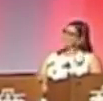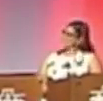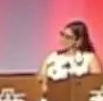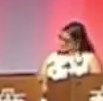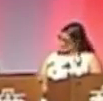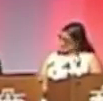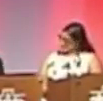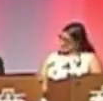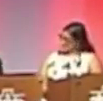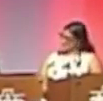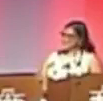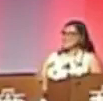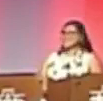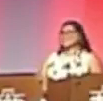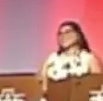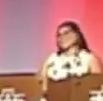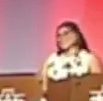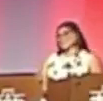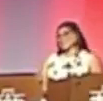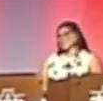Muchas gracias.